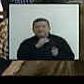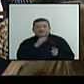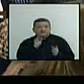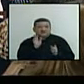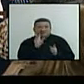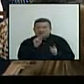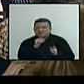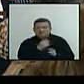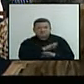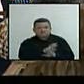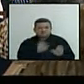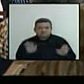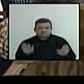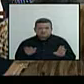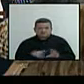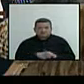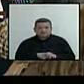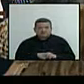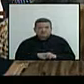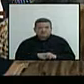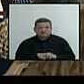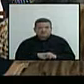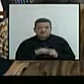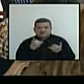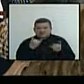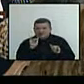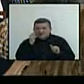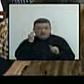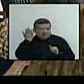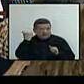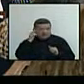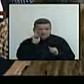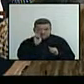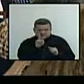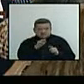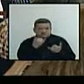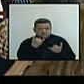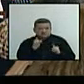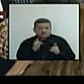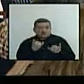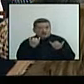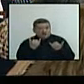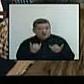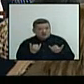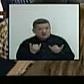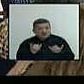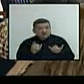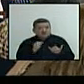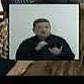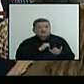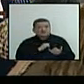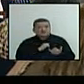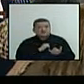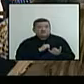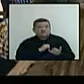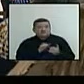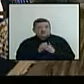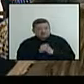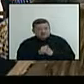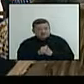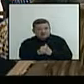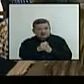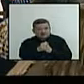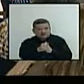griegos. Ya lo hemos visto. Ahora lo que tenemos deseo es de seguirlo.